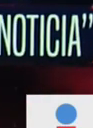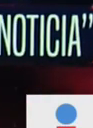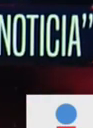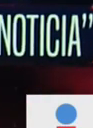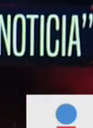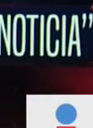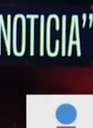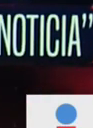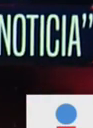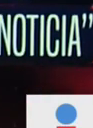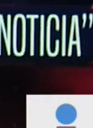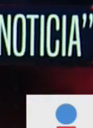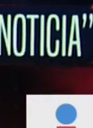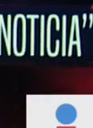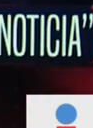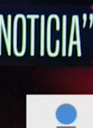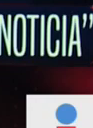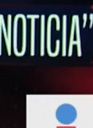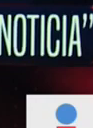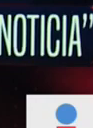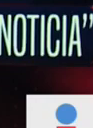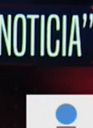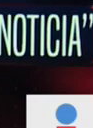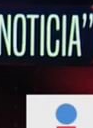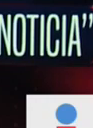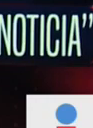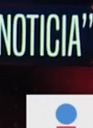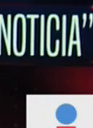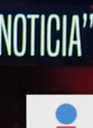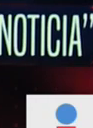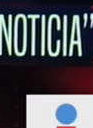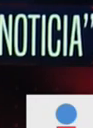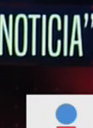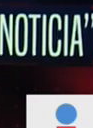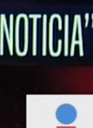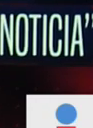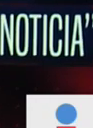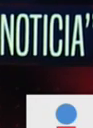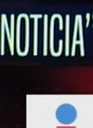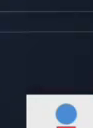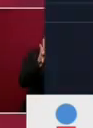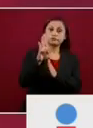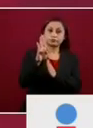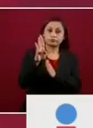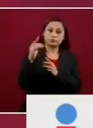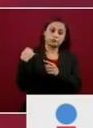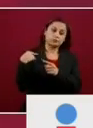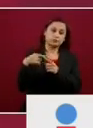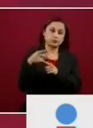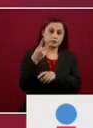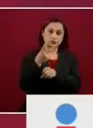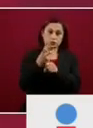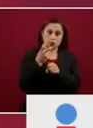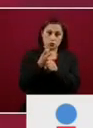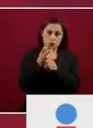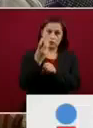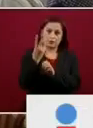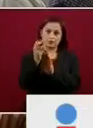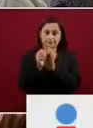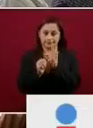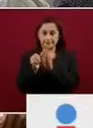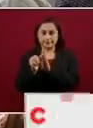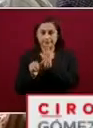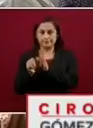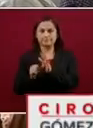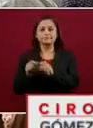del todo mala cifra dijo que entre otras cosas despeja la desconfianza contrario a lo que